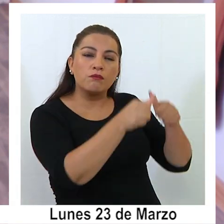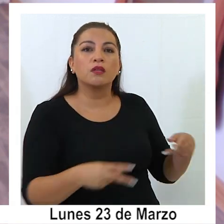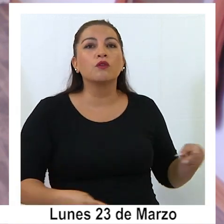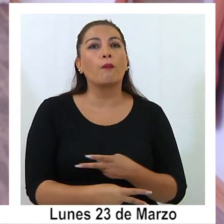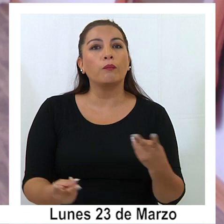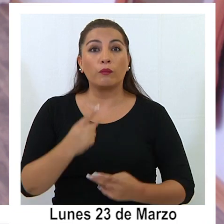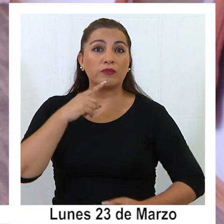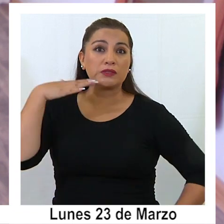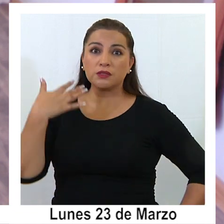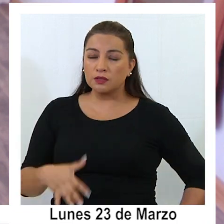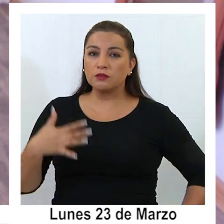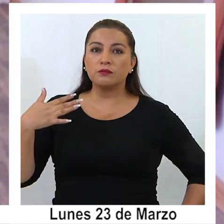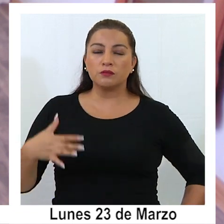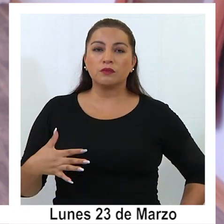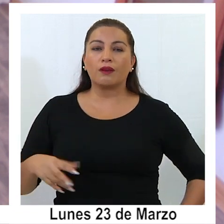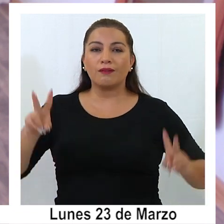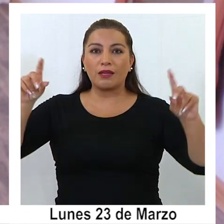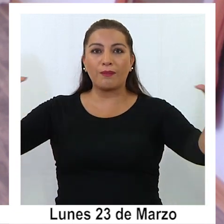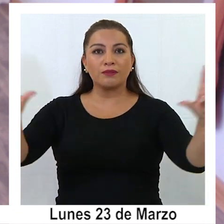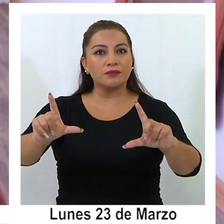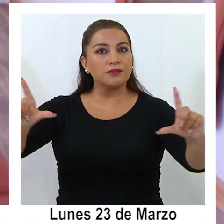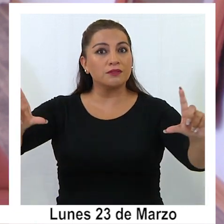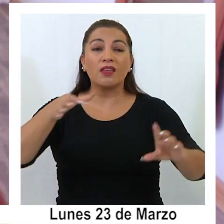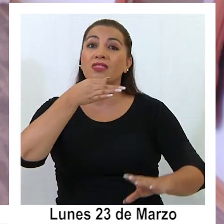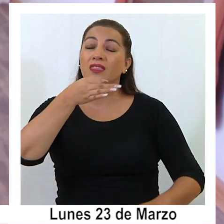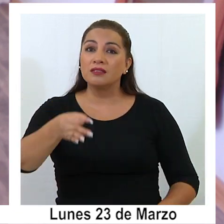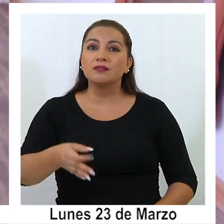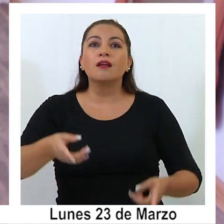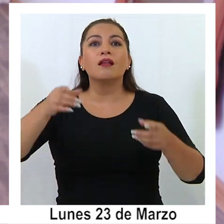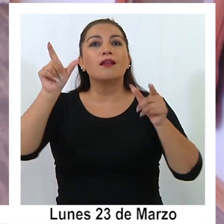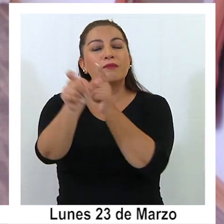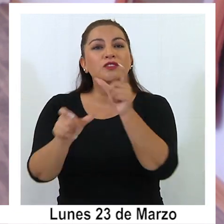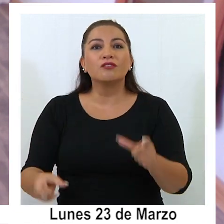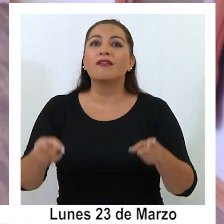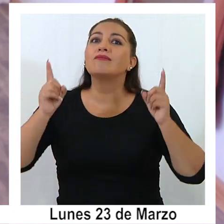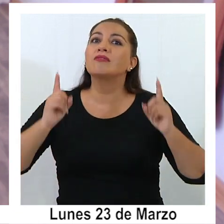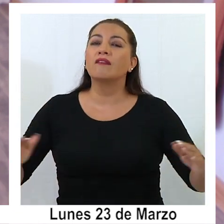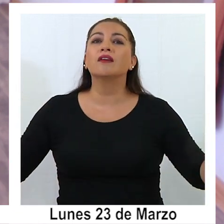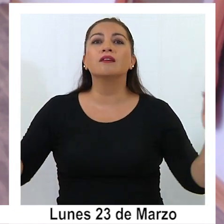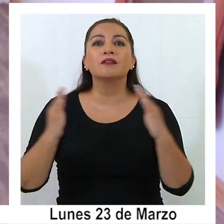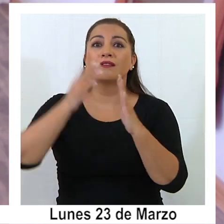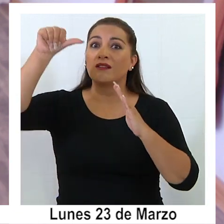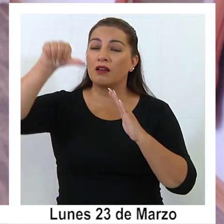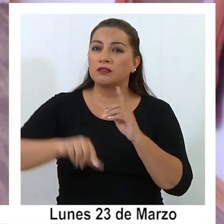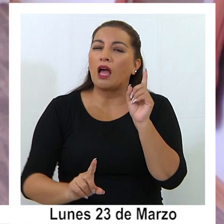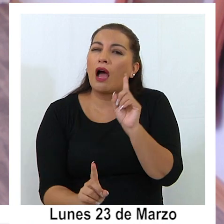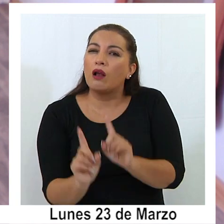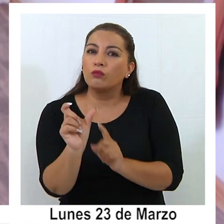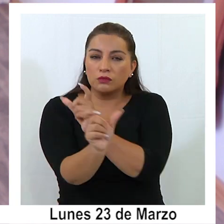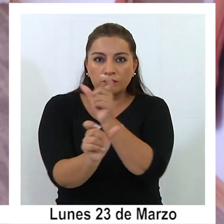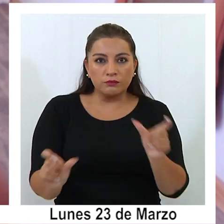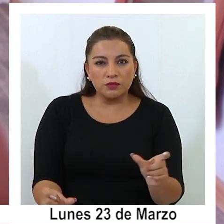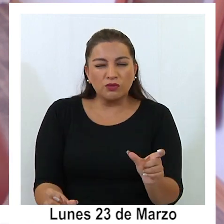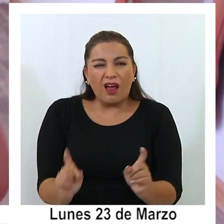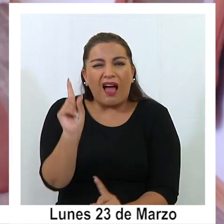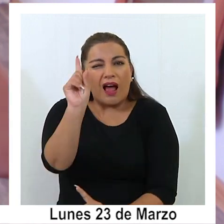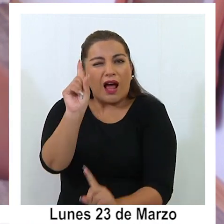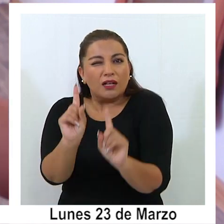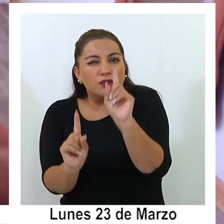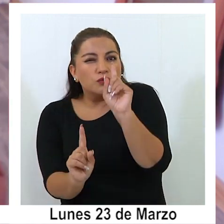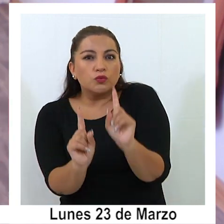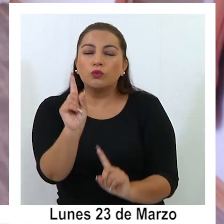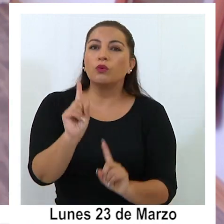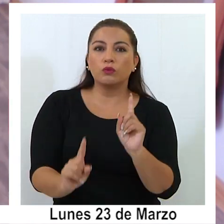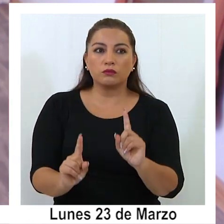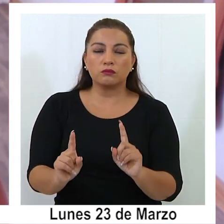pública importante de la televisión diciendo que la gente debe quedarse en casa, salvo los casos excepcionales, que son excepcionalísimos,